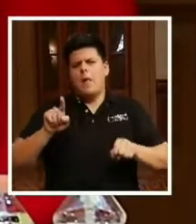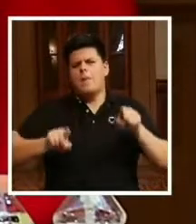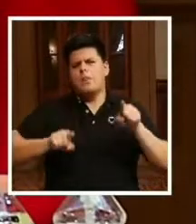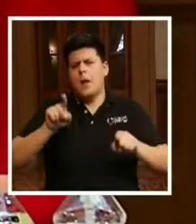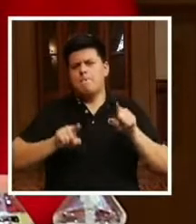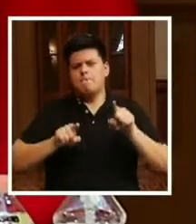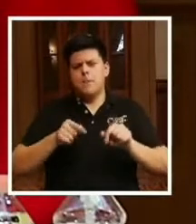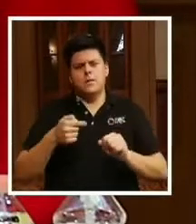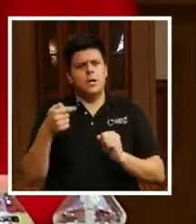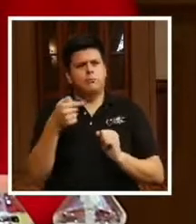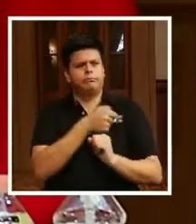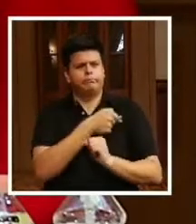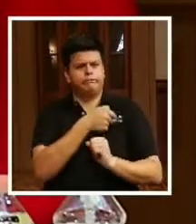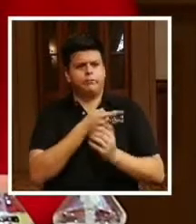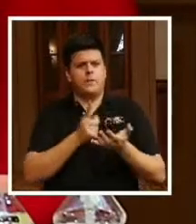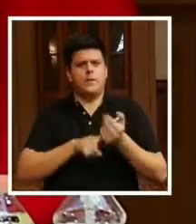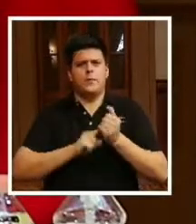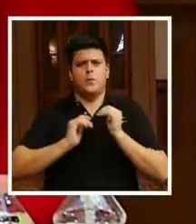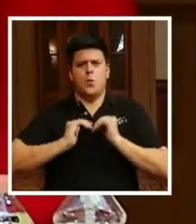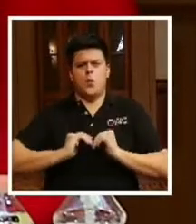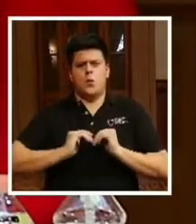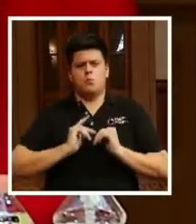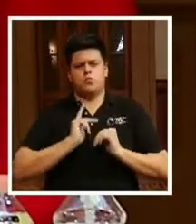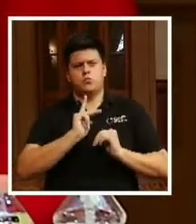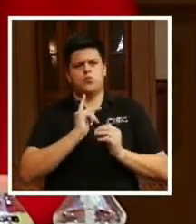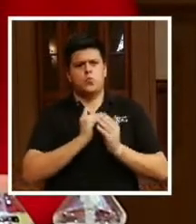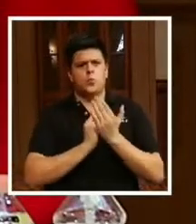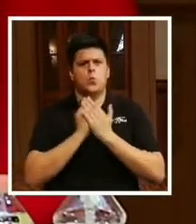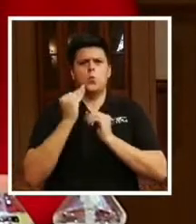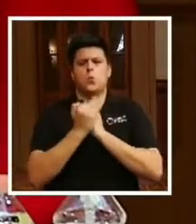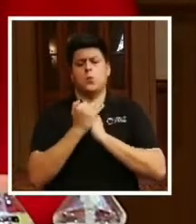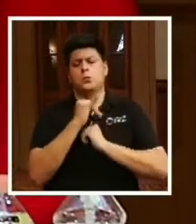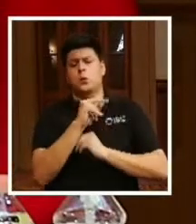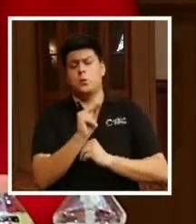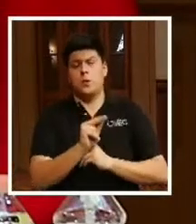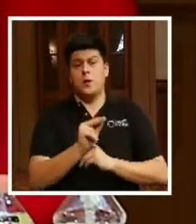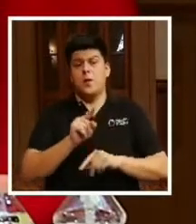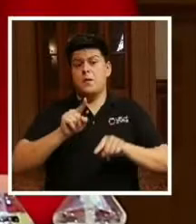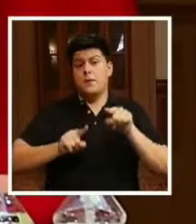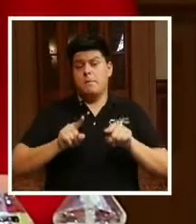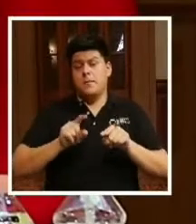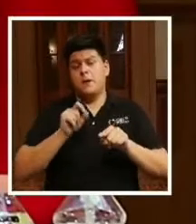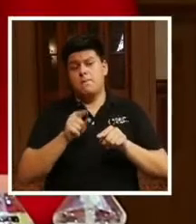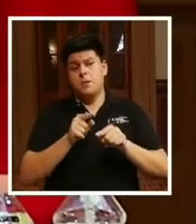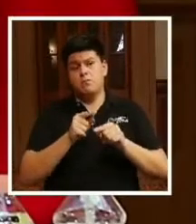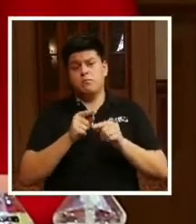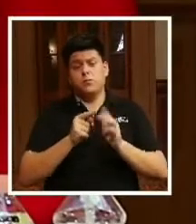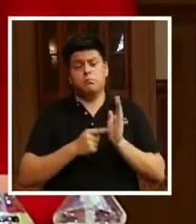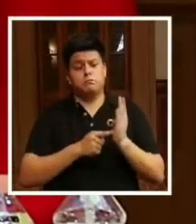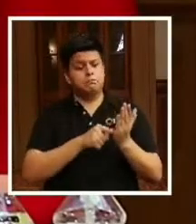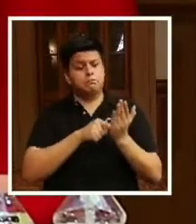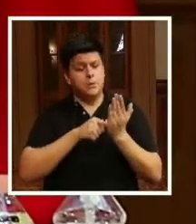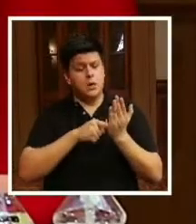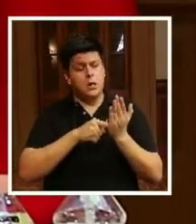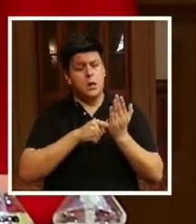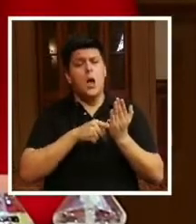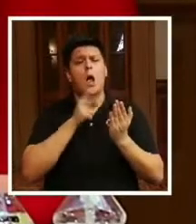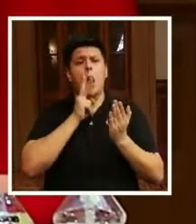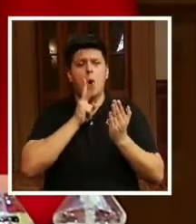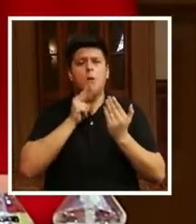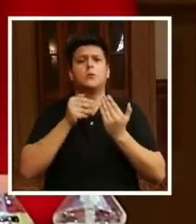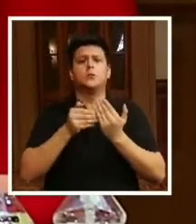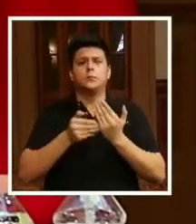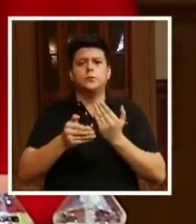esté la respuesta de anticuerpos y dependiendo de ese resultado entonces procederemos en caso de que no se haya